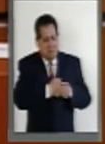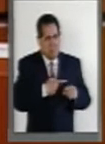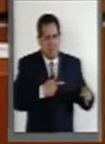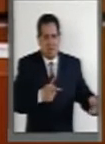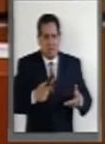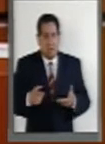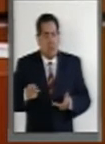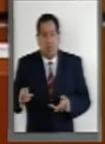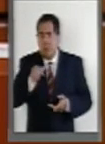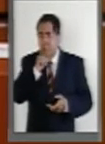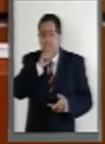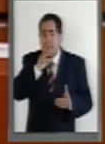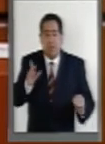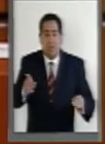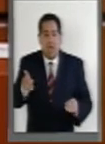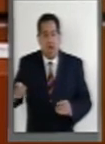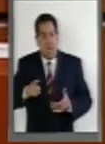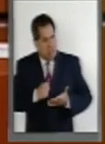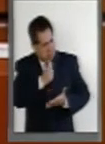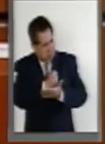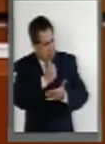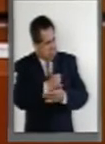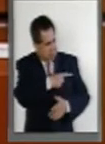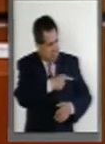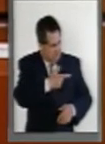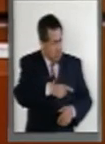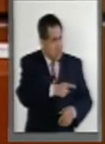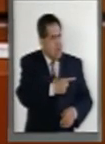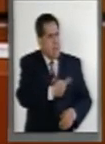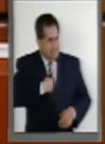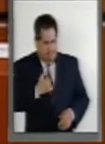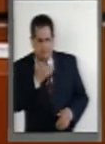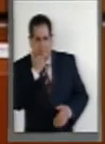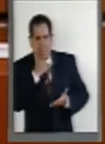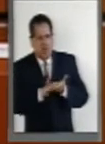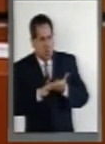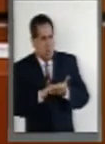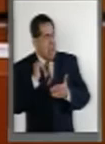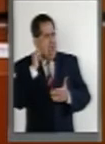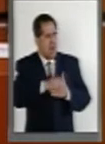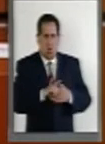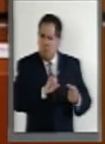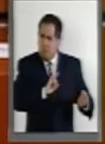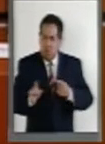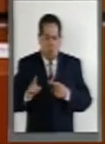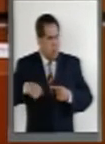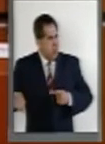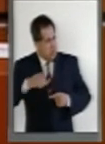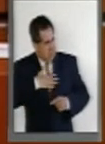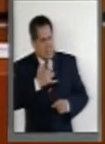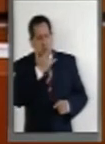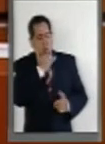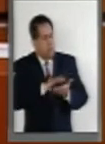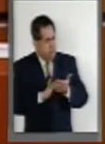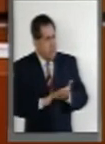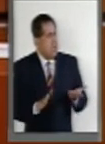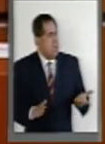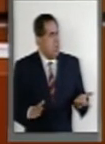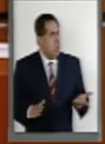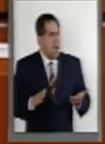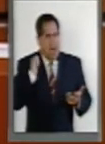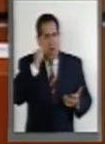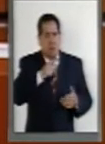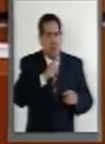fue capaz de exigirle al magnate que se disculpara por los insultos que ha emitido desde el inicio